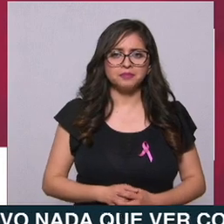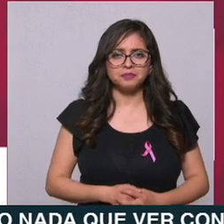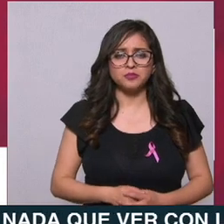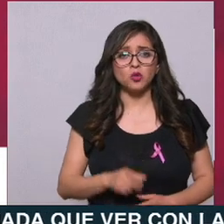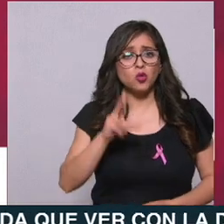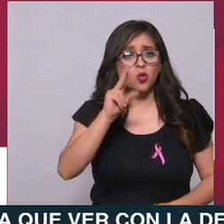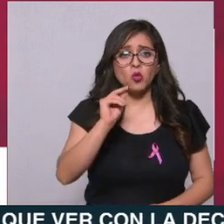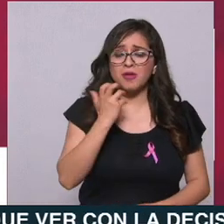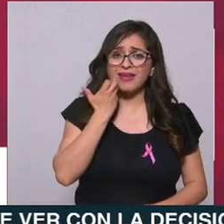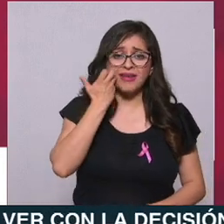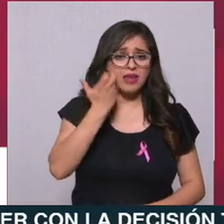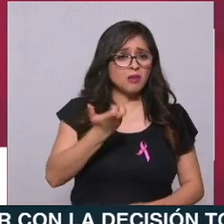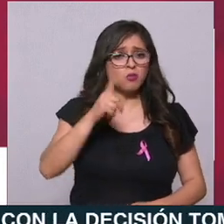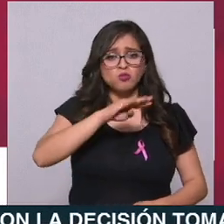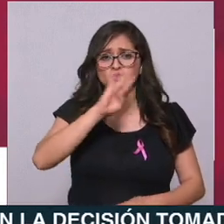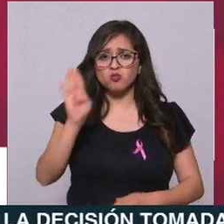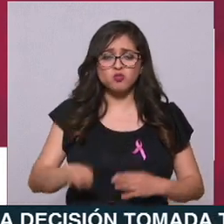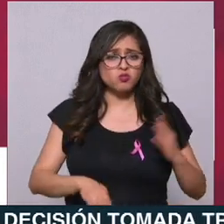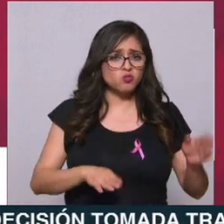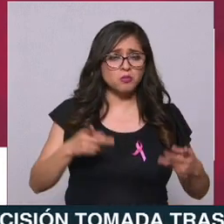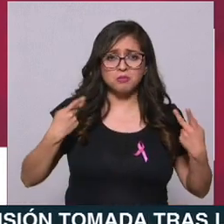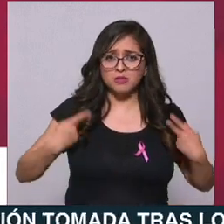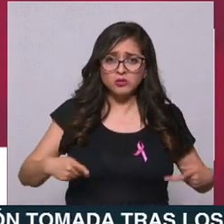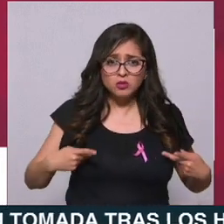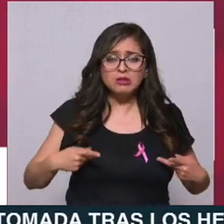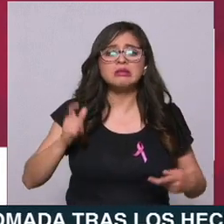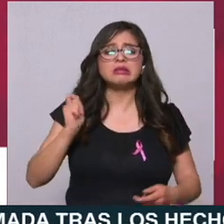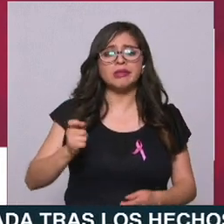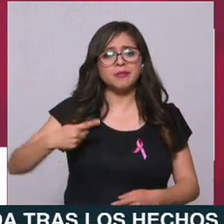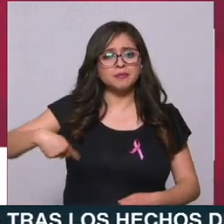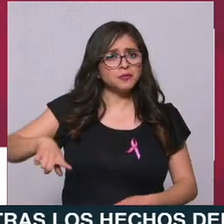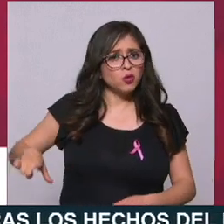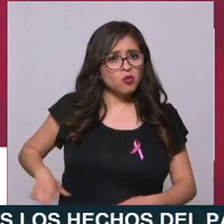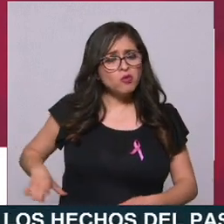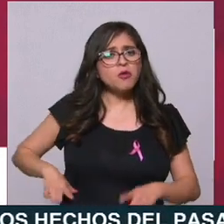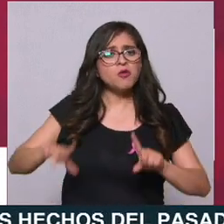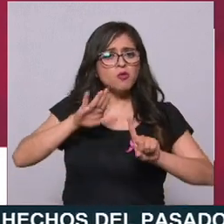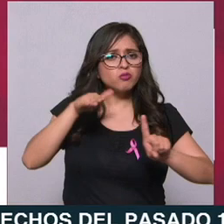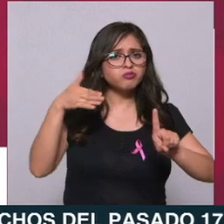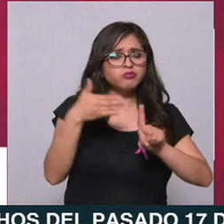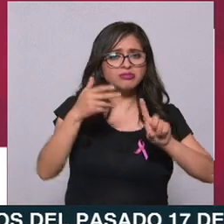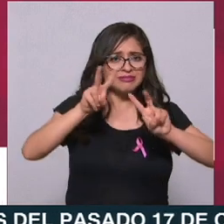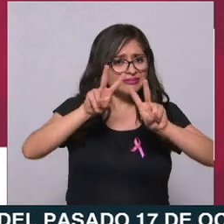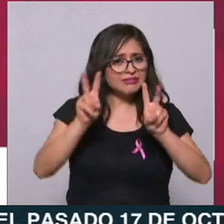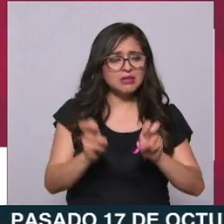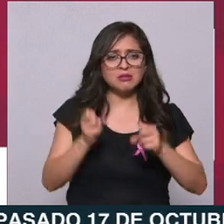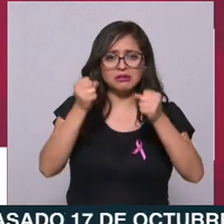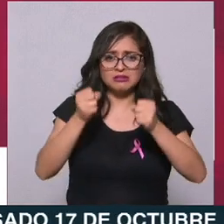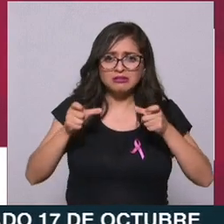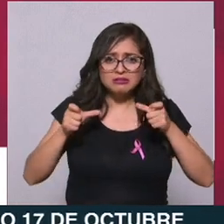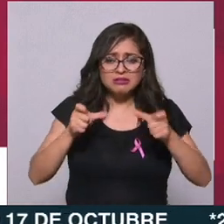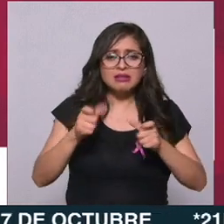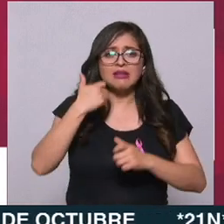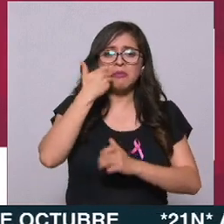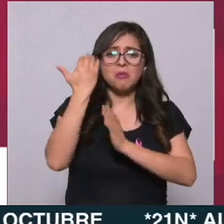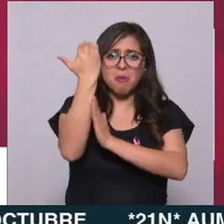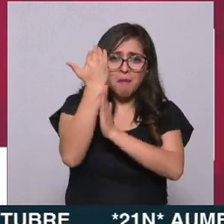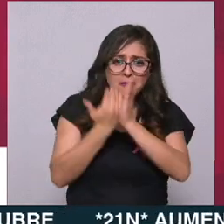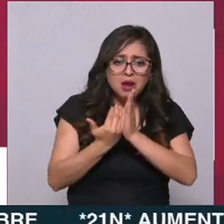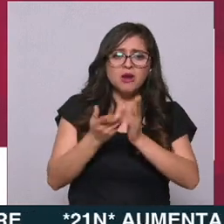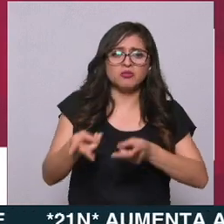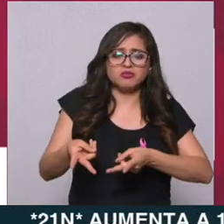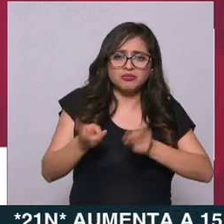propósito nuestro en materia de seguridad es reducir la incidencia delictiva,